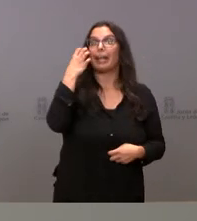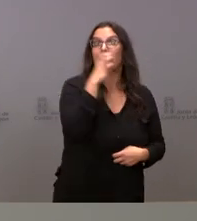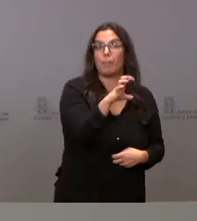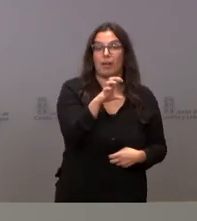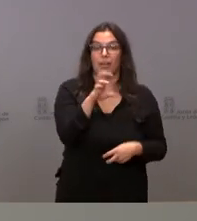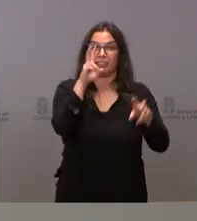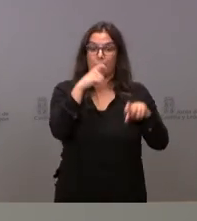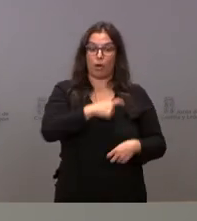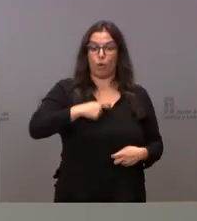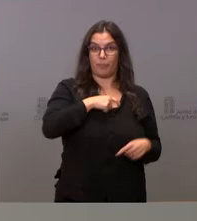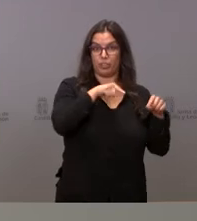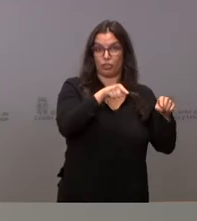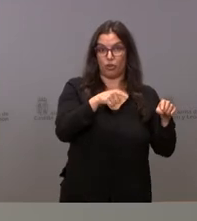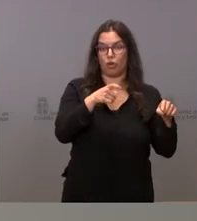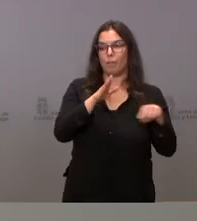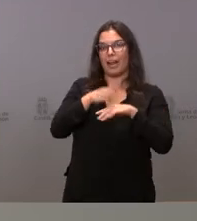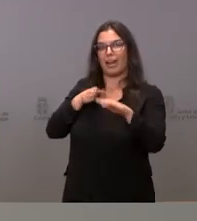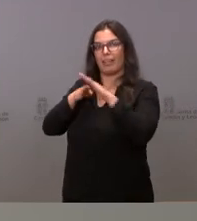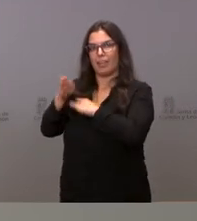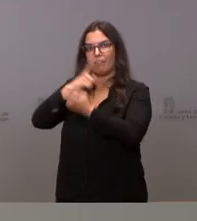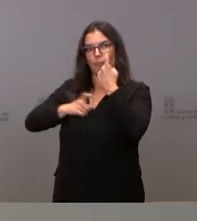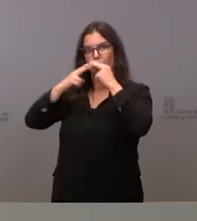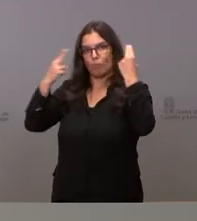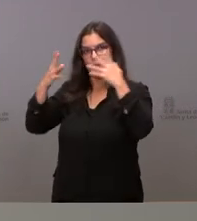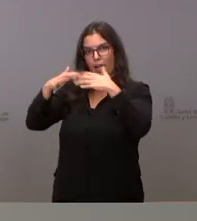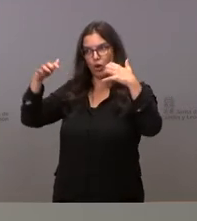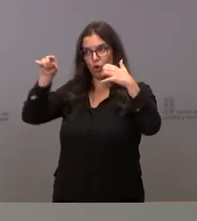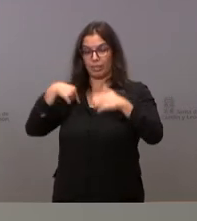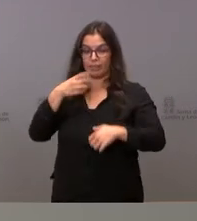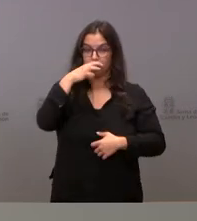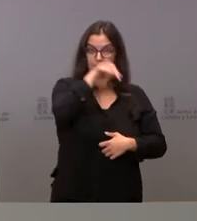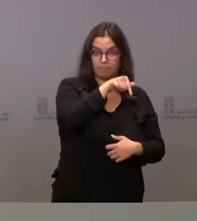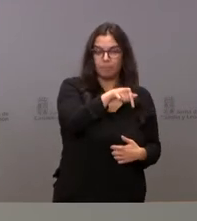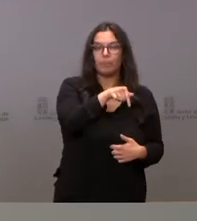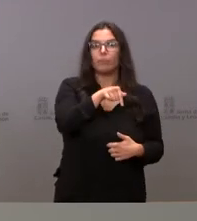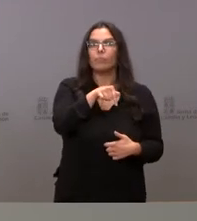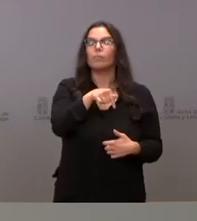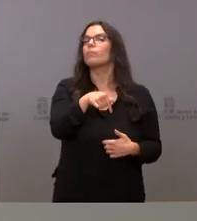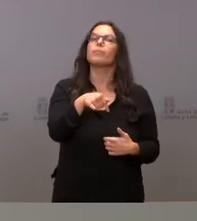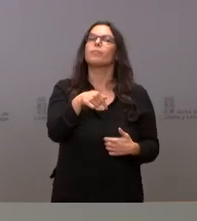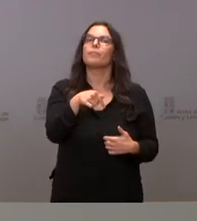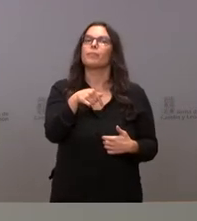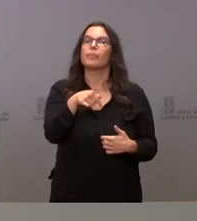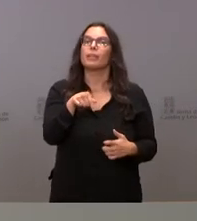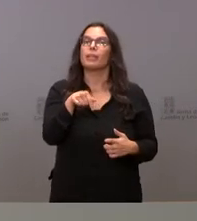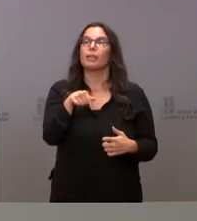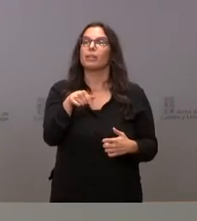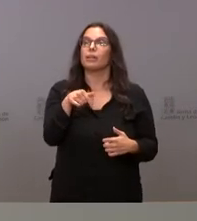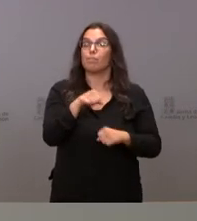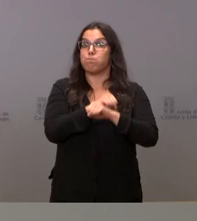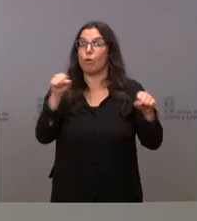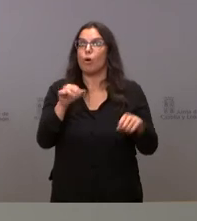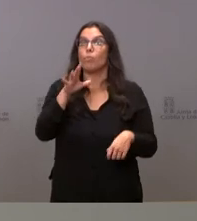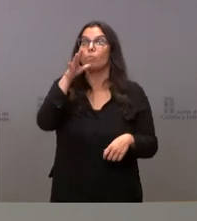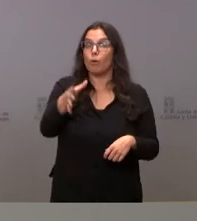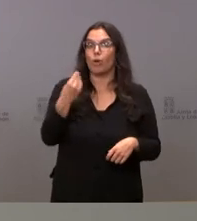resoluciones en materia de acceso a información pública de las Cortes, hay que decir que esa imposibilidad en principio se desprende